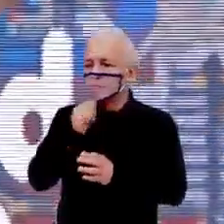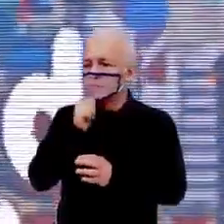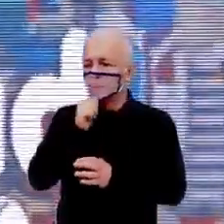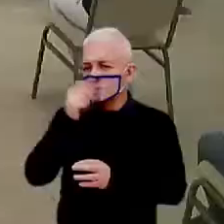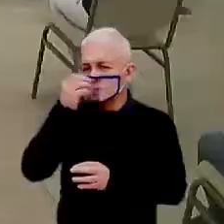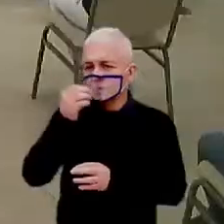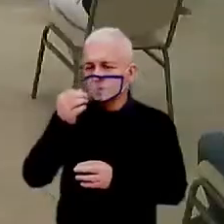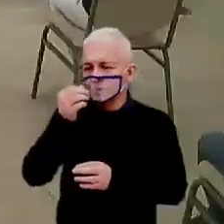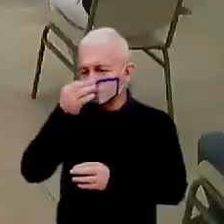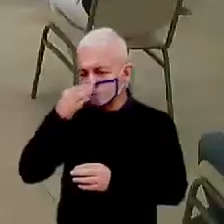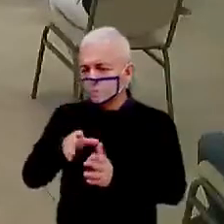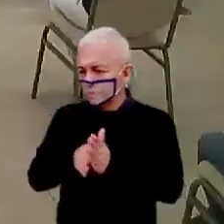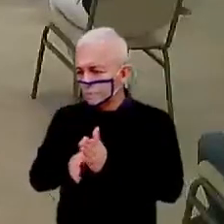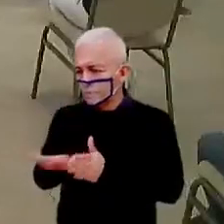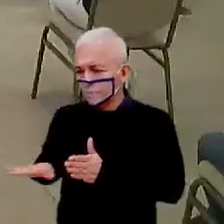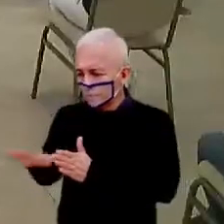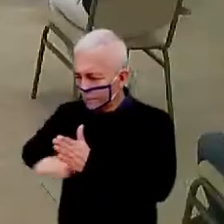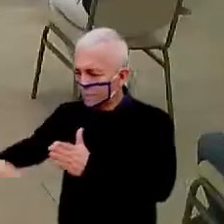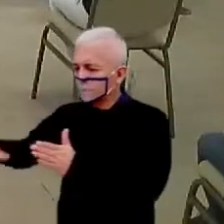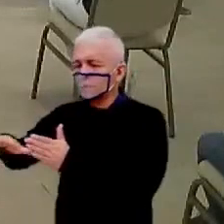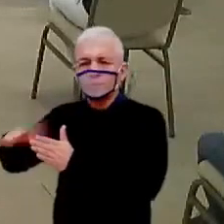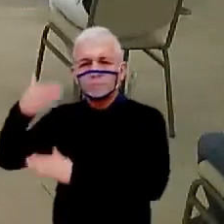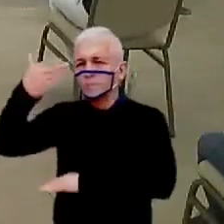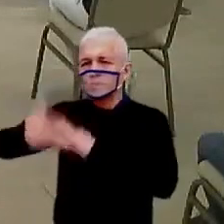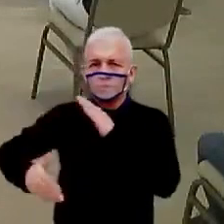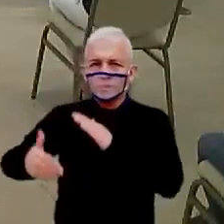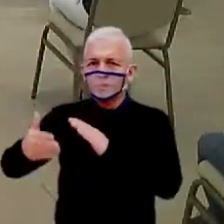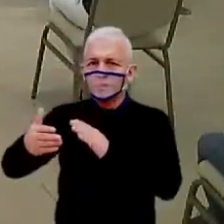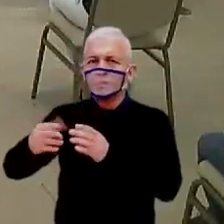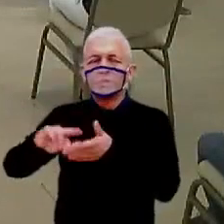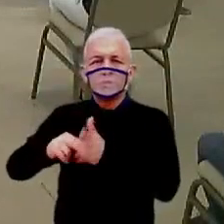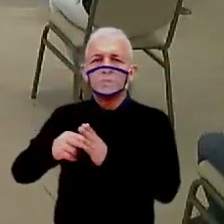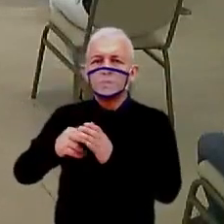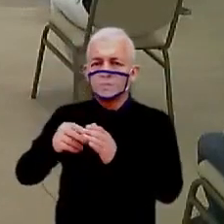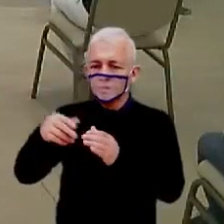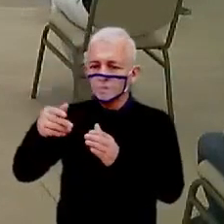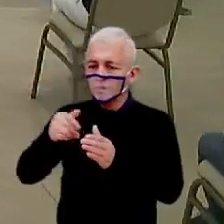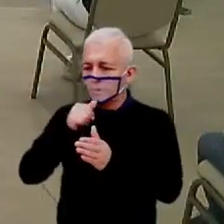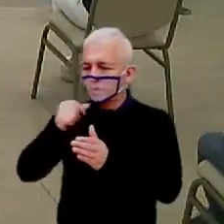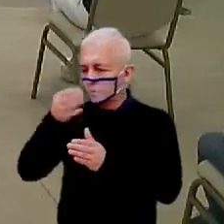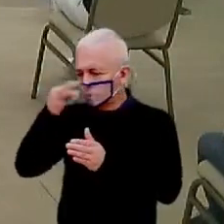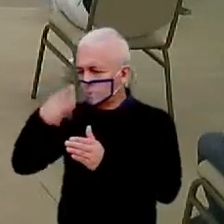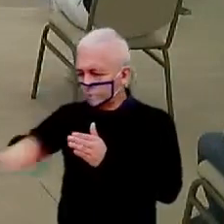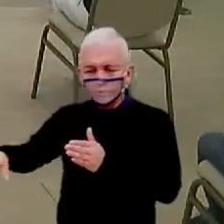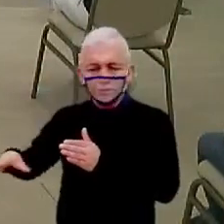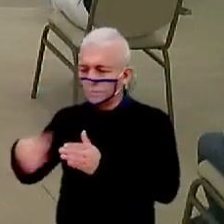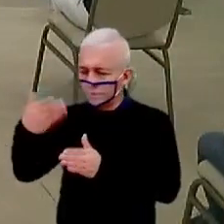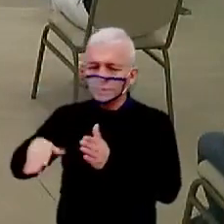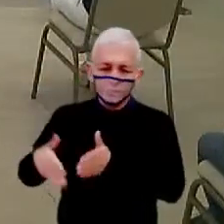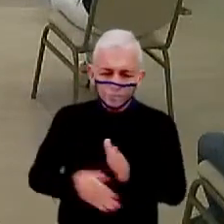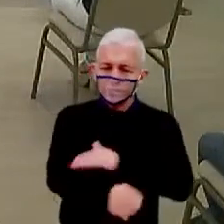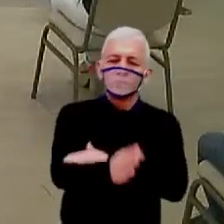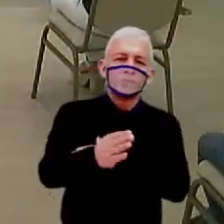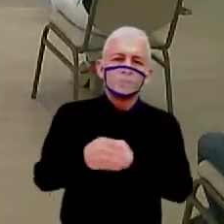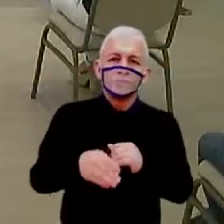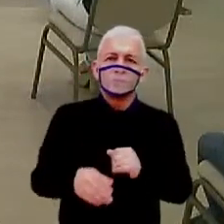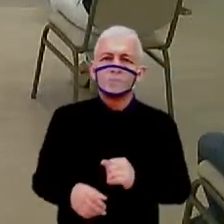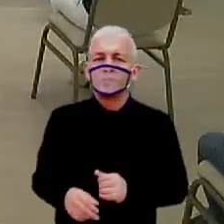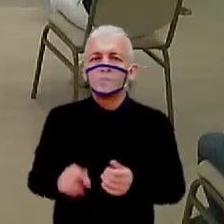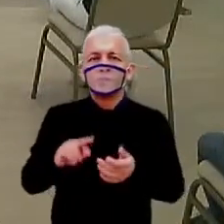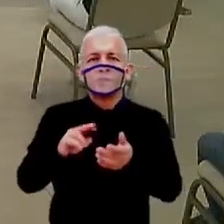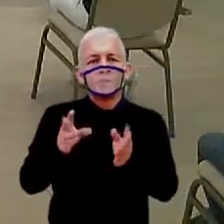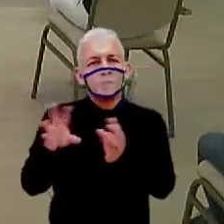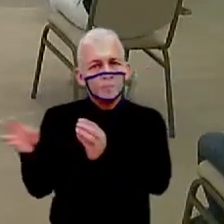aguas servidas a la ciénaga de Mallorquín y de esa manera dejemos de degradar la ciénaga. Al mismo tiempo tenemos otro gran proyecto que busca